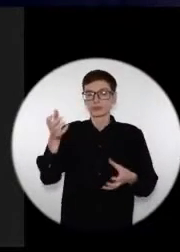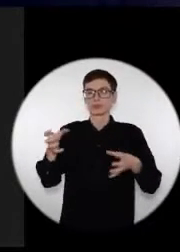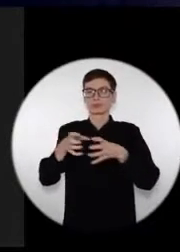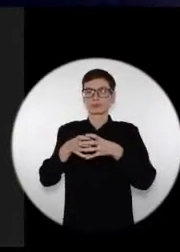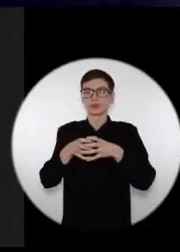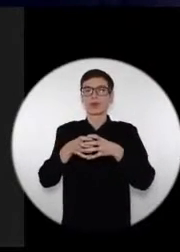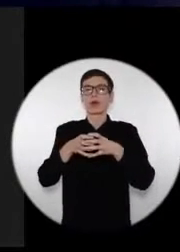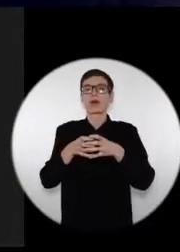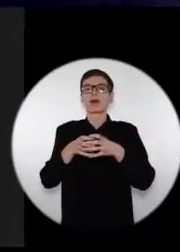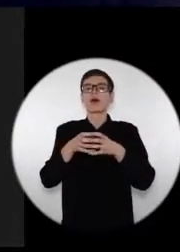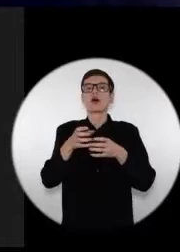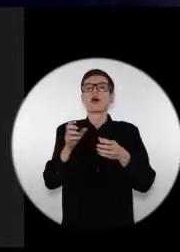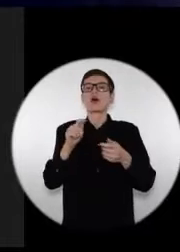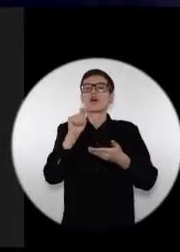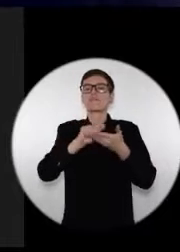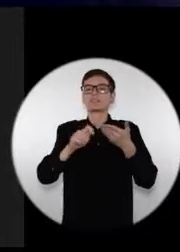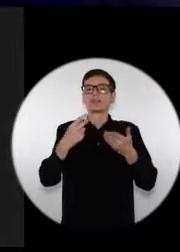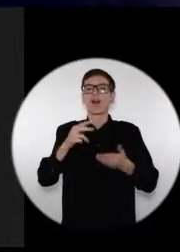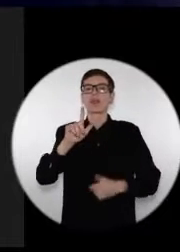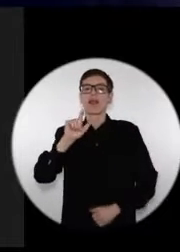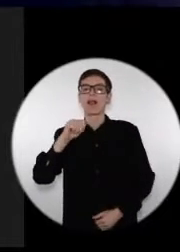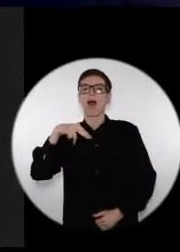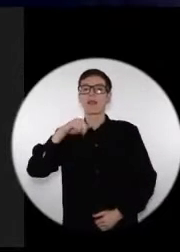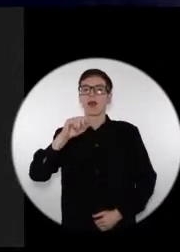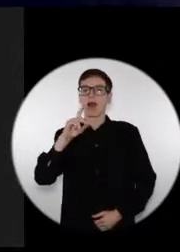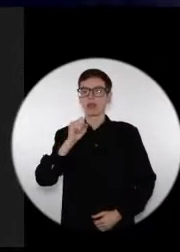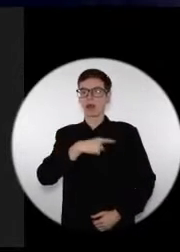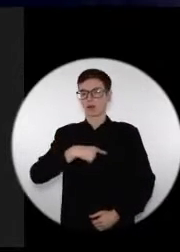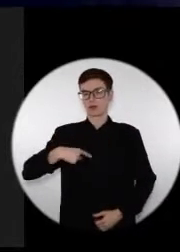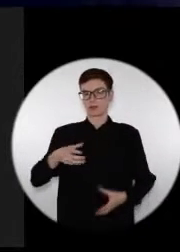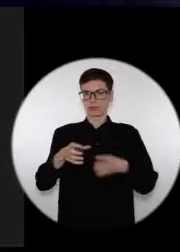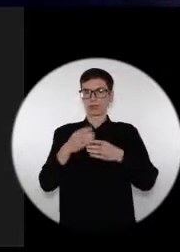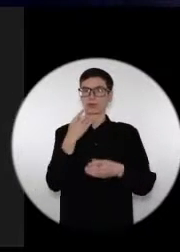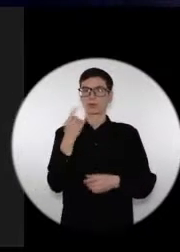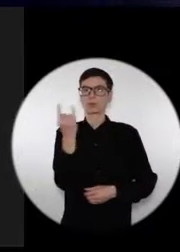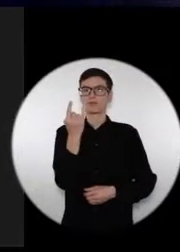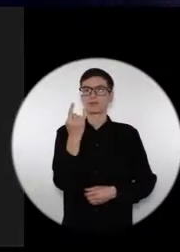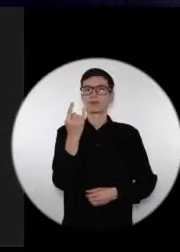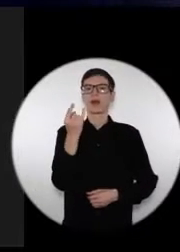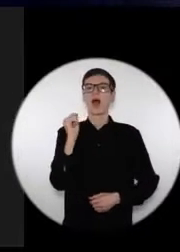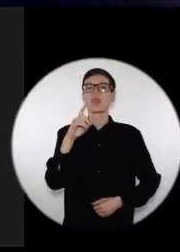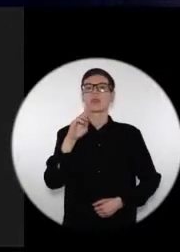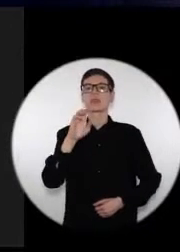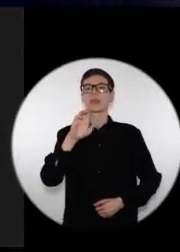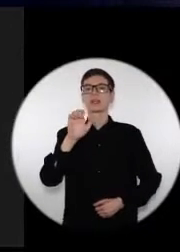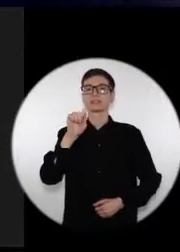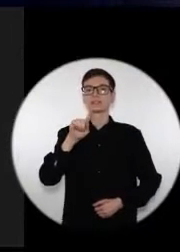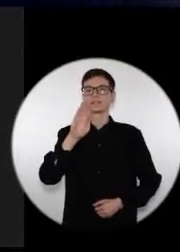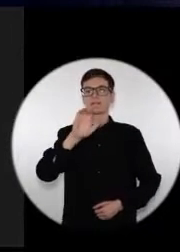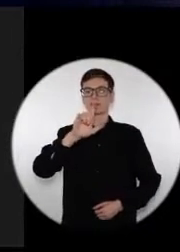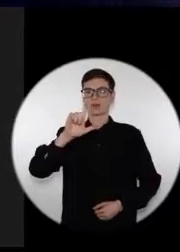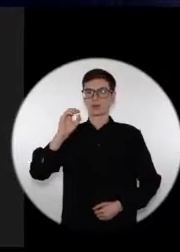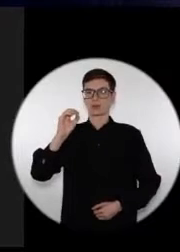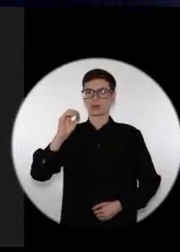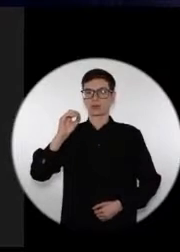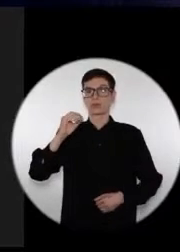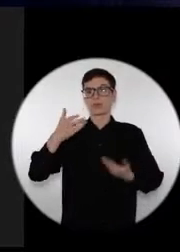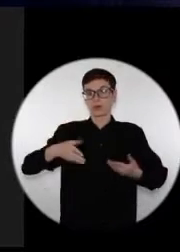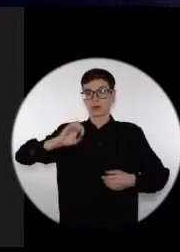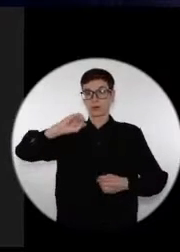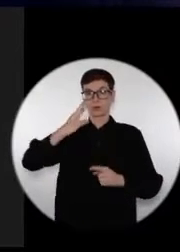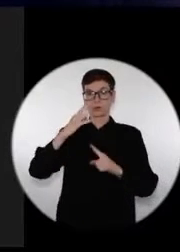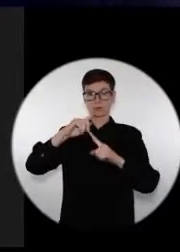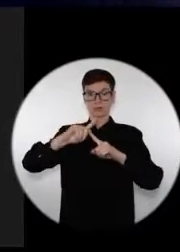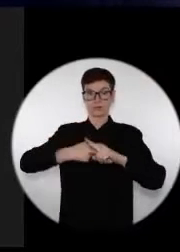y el campus creativo de los mismos del bello y en esta edición del festival que es su